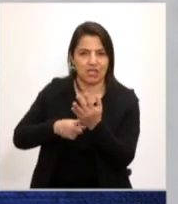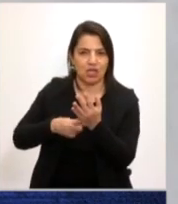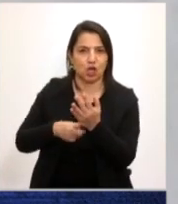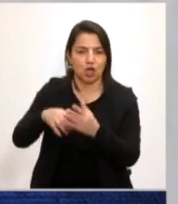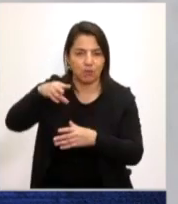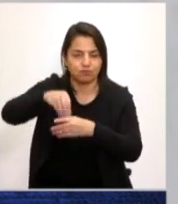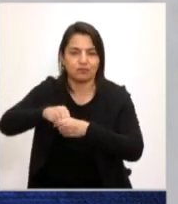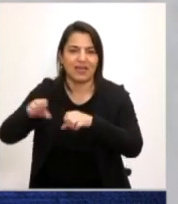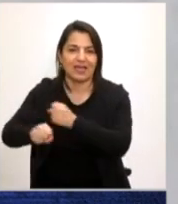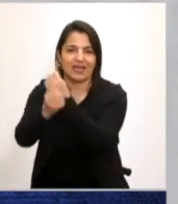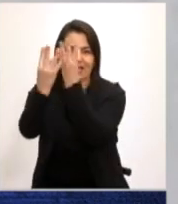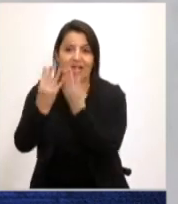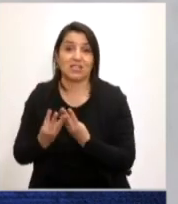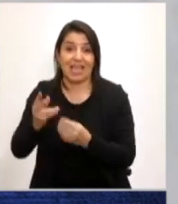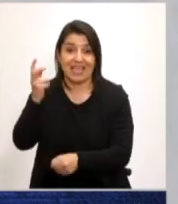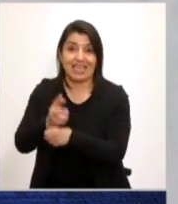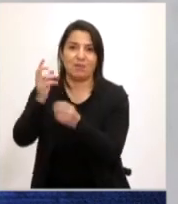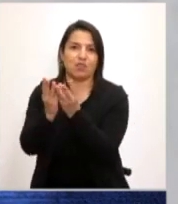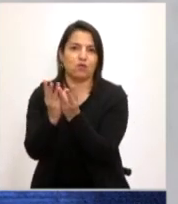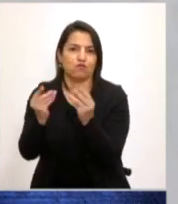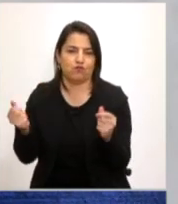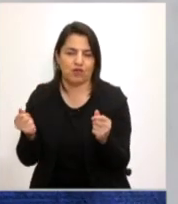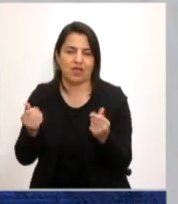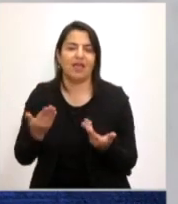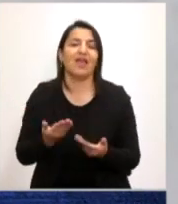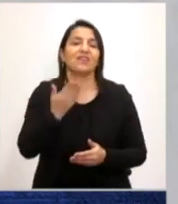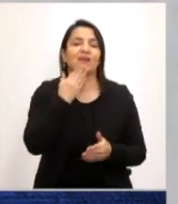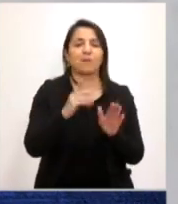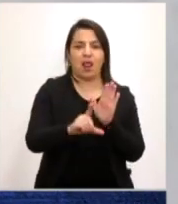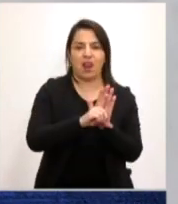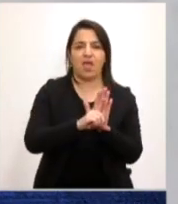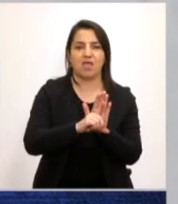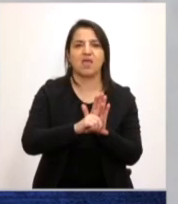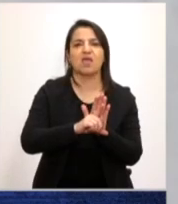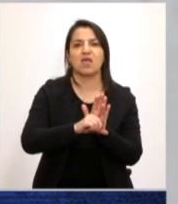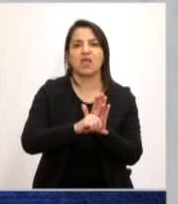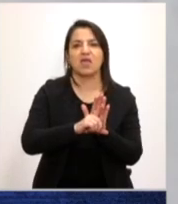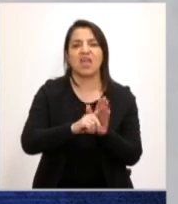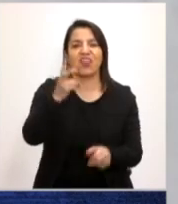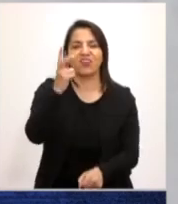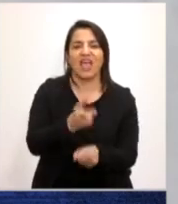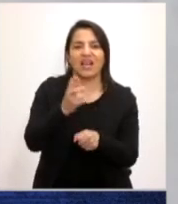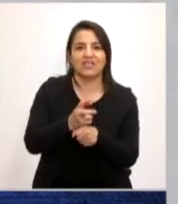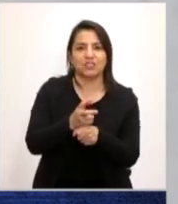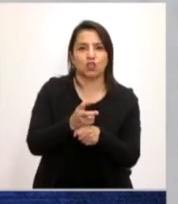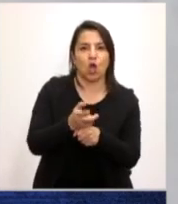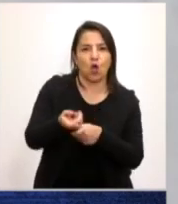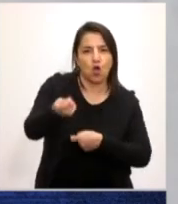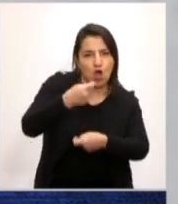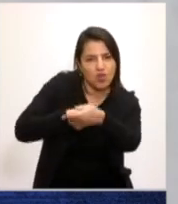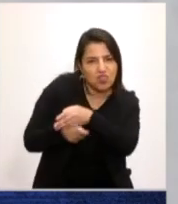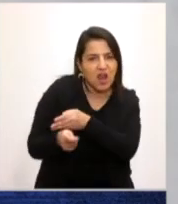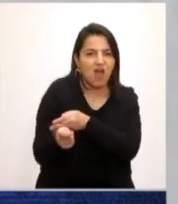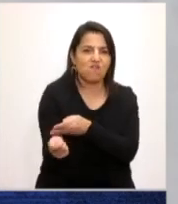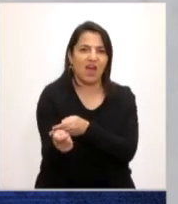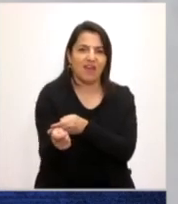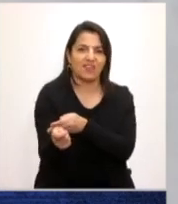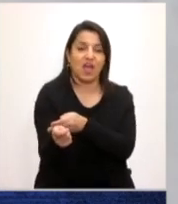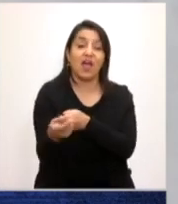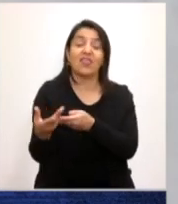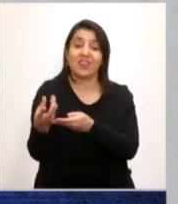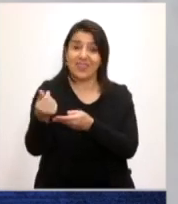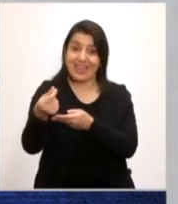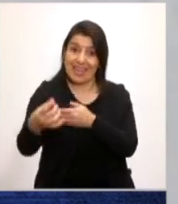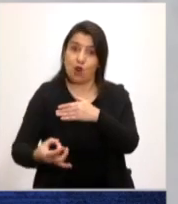del crimen organizado desde dentro. También la ley que incluye el delito de contrabando en el ingreso o extracción de dinero del territorio